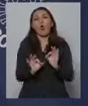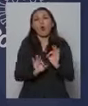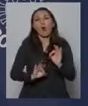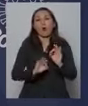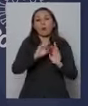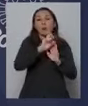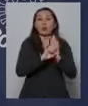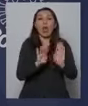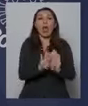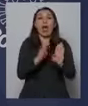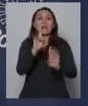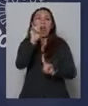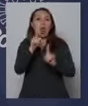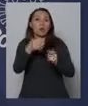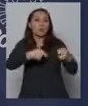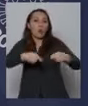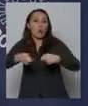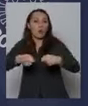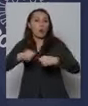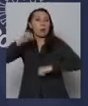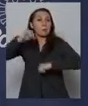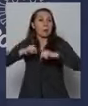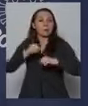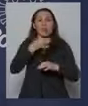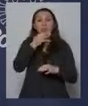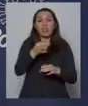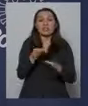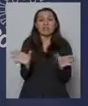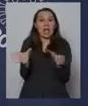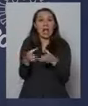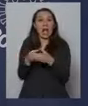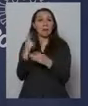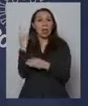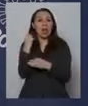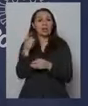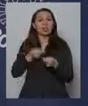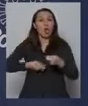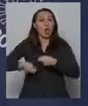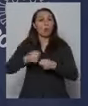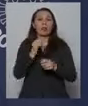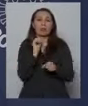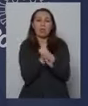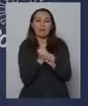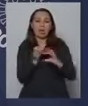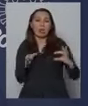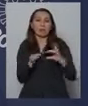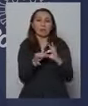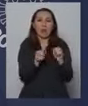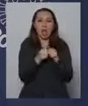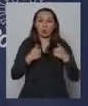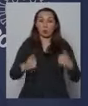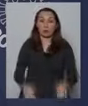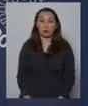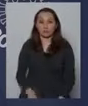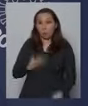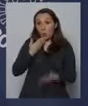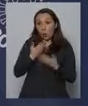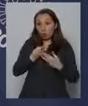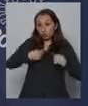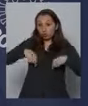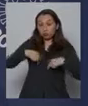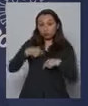algunos centros comerciales que indican desde la Cámara Nacional de Comercio se estaría trabajando incluso con autoridades. Apenas nosotros